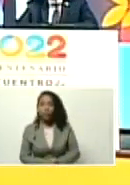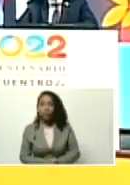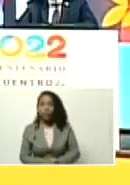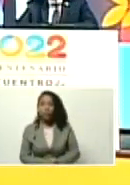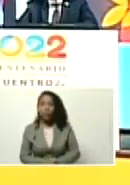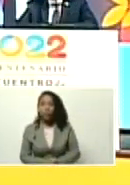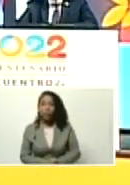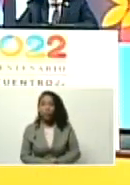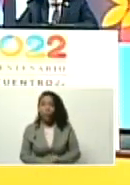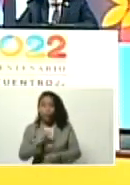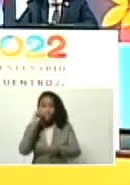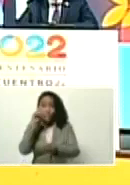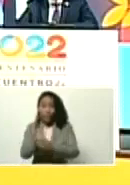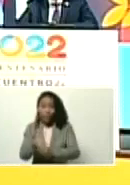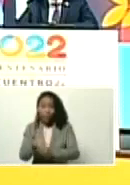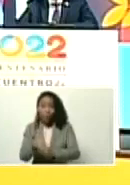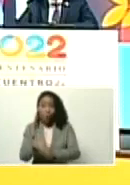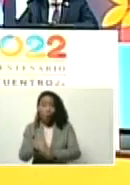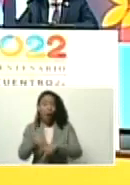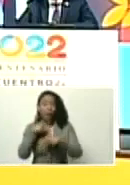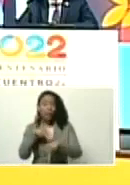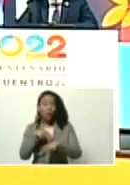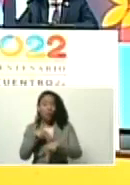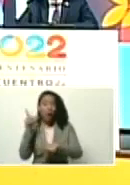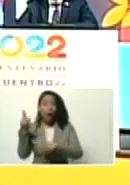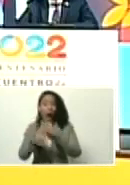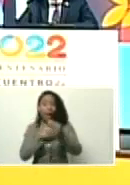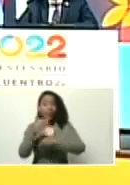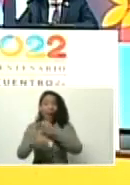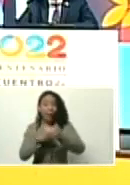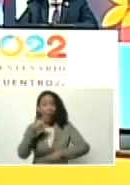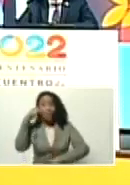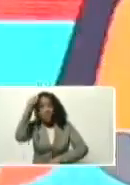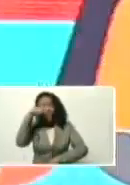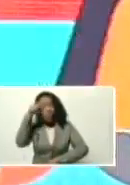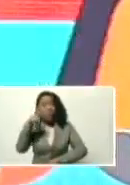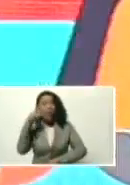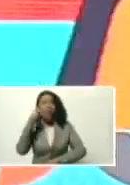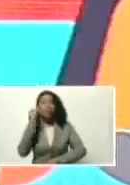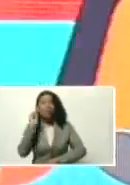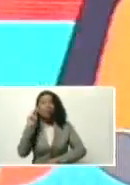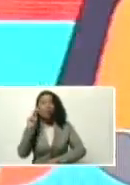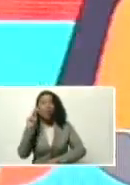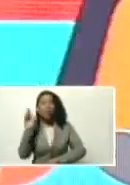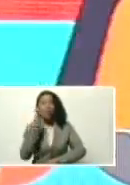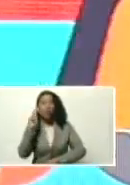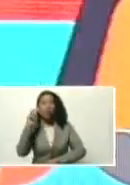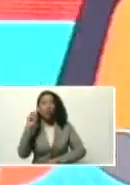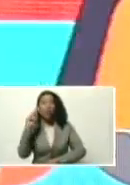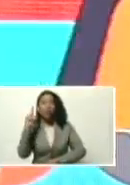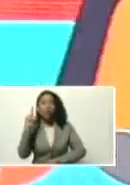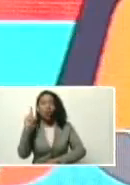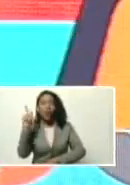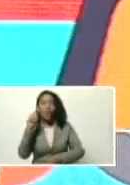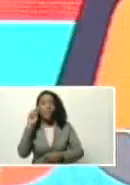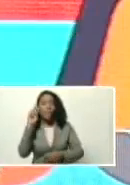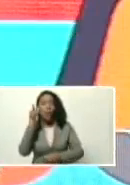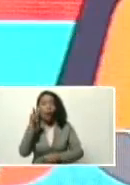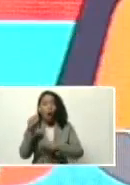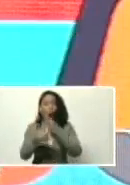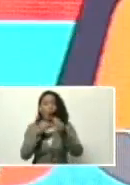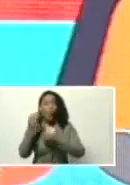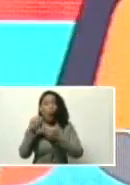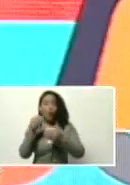Bueno, metámonos en TikTok, creemos contenidos para TikTok, donde aparezca Bolívar, aparezca San Martín